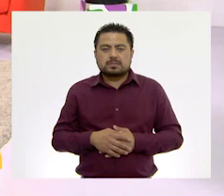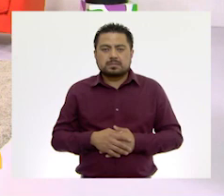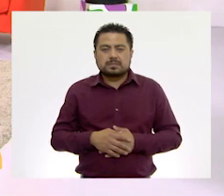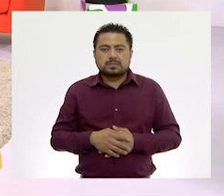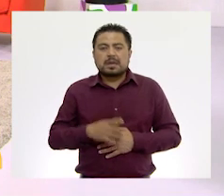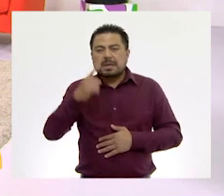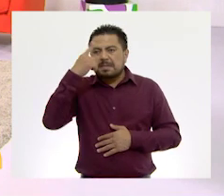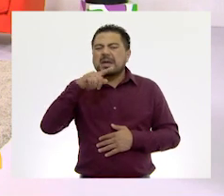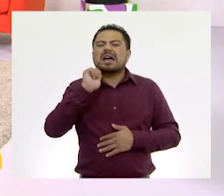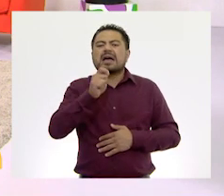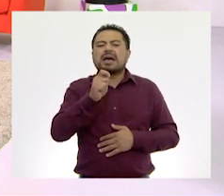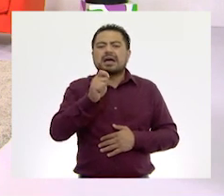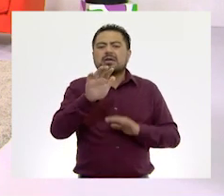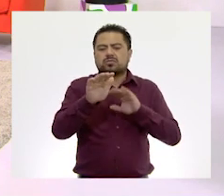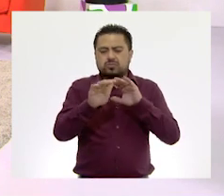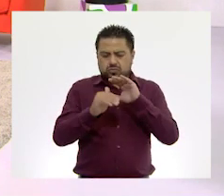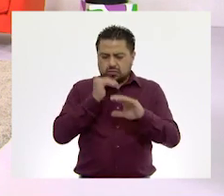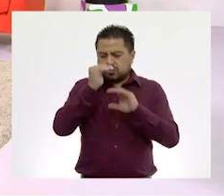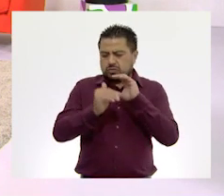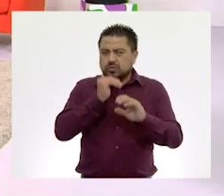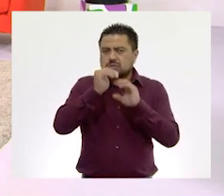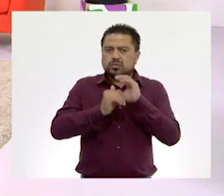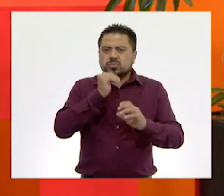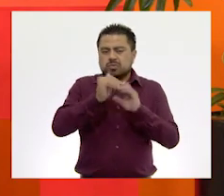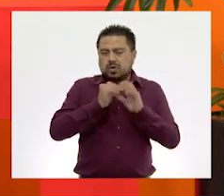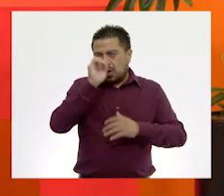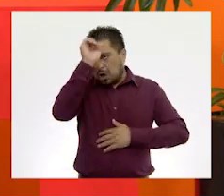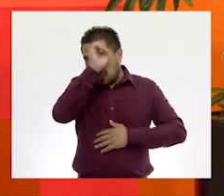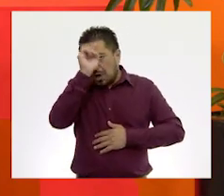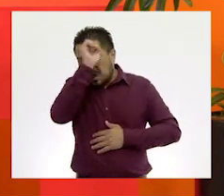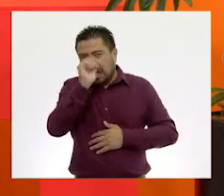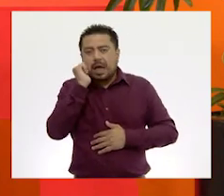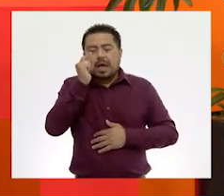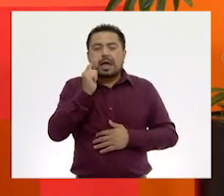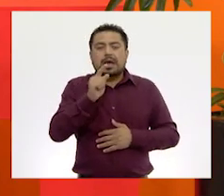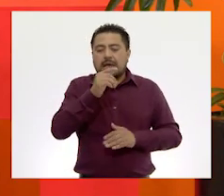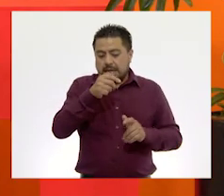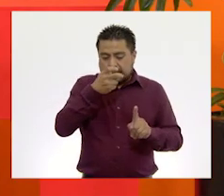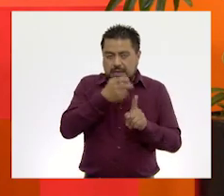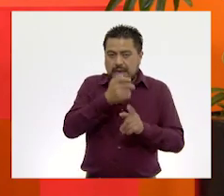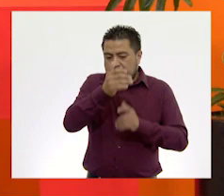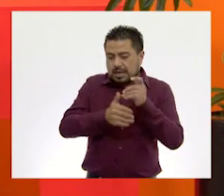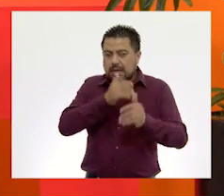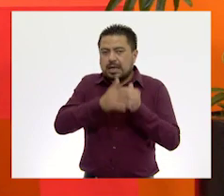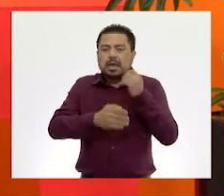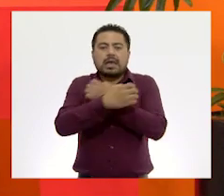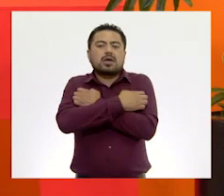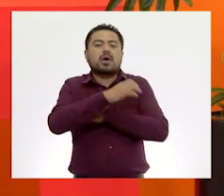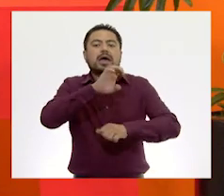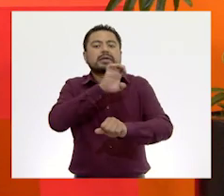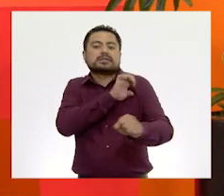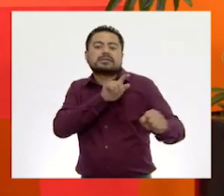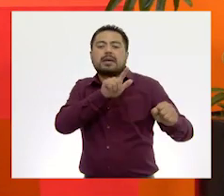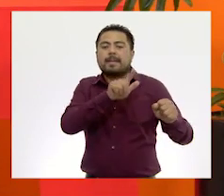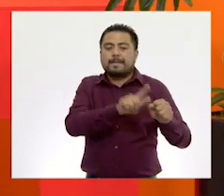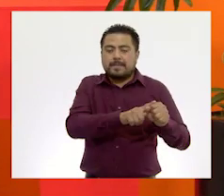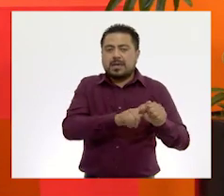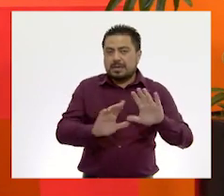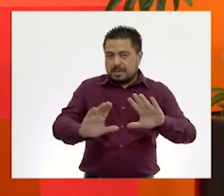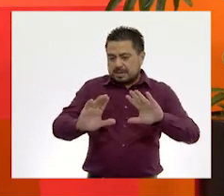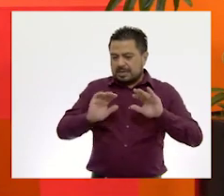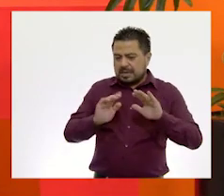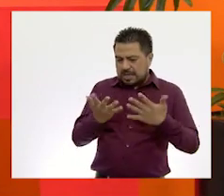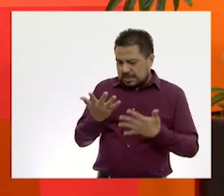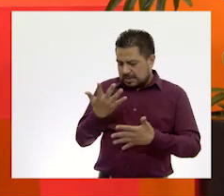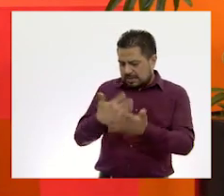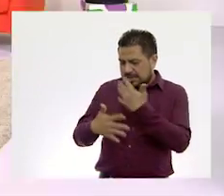dudas.educacionespecial@nube.cep.gov.mx para que nos hagan llegar sus sugerencias y sus comentarios. Hasta aquí terminamos con Educación Especial. ¿Me enseñas,